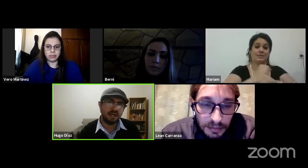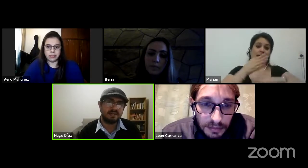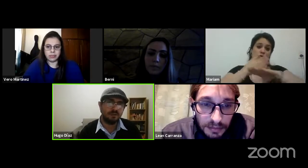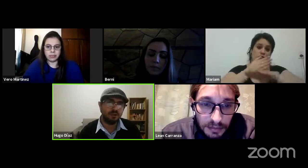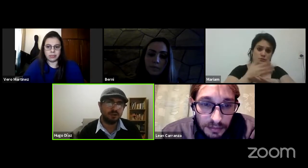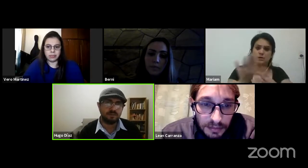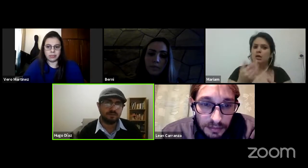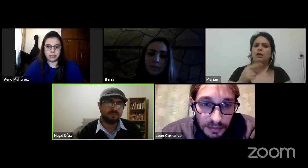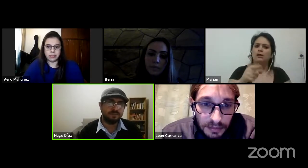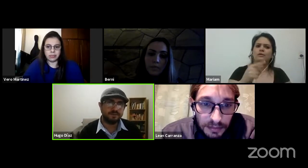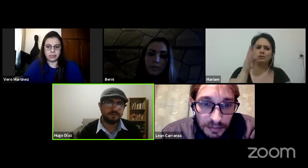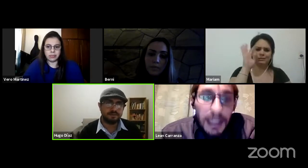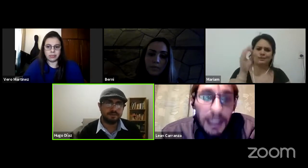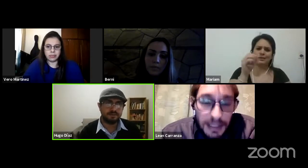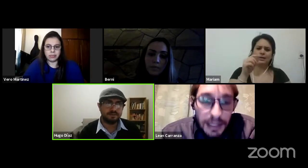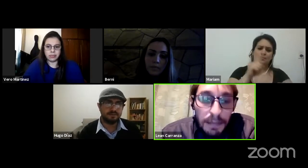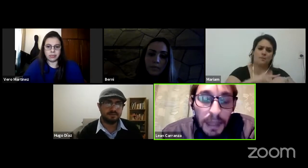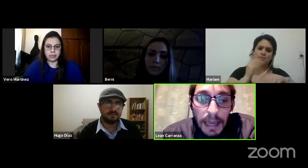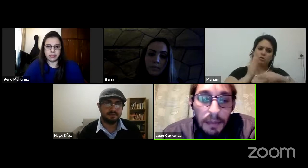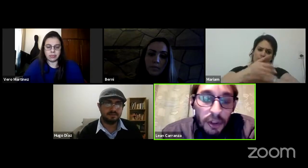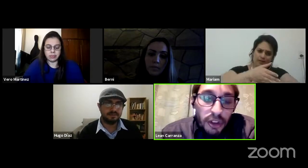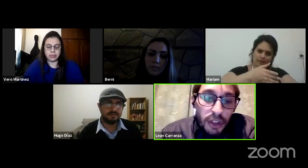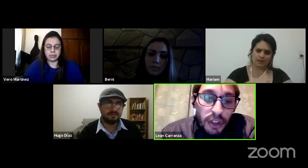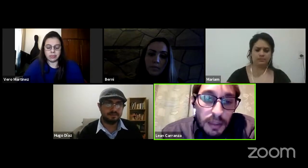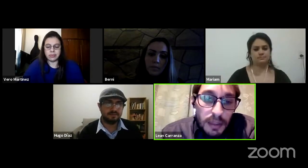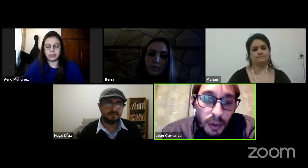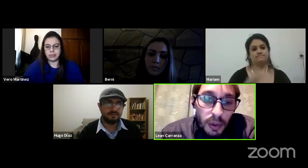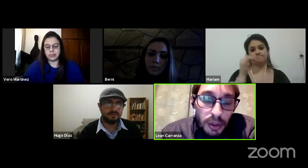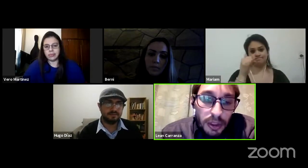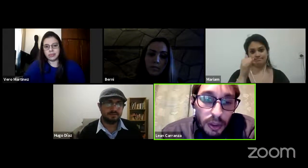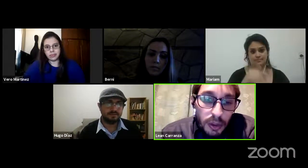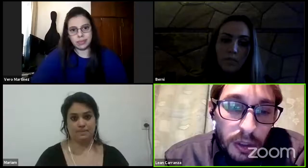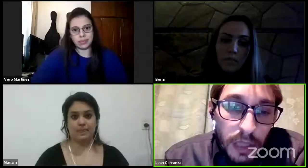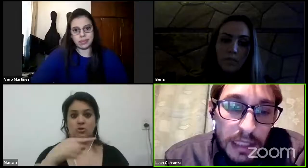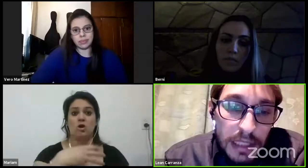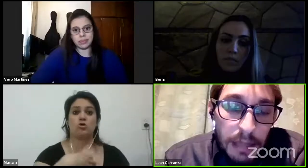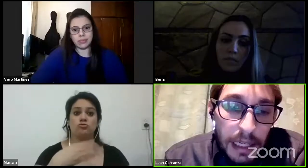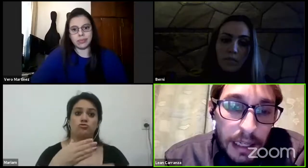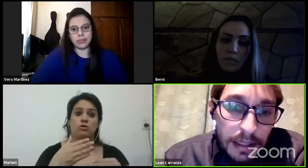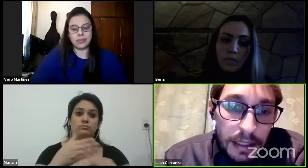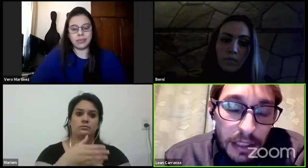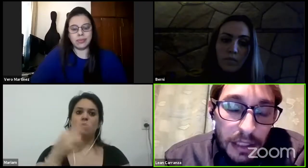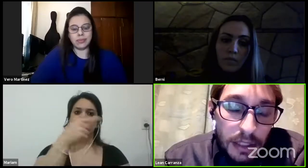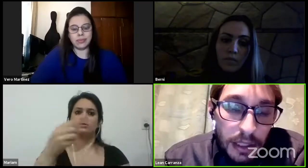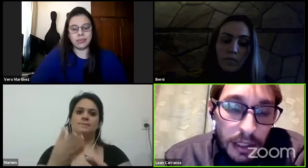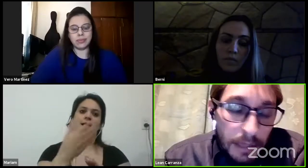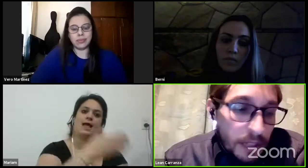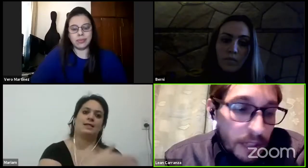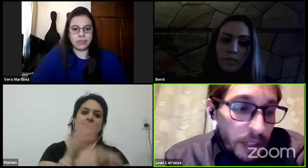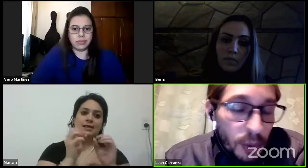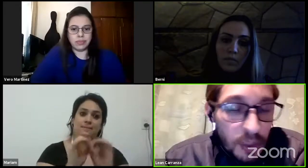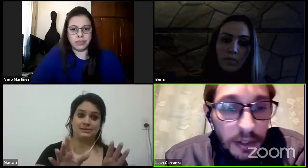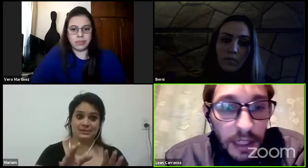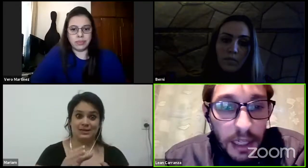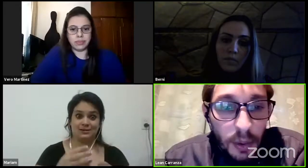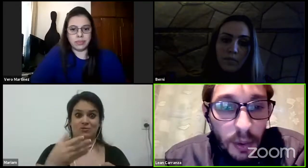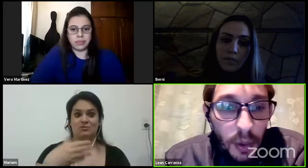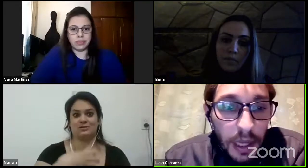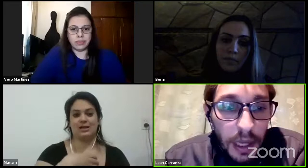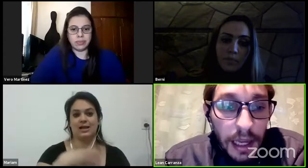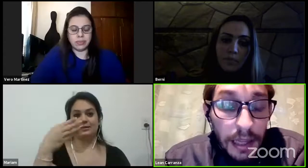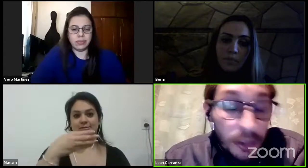cuando ingresamos si nosotros hacemos un curso introductorio una semana antes de empezar de empezar con el cursado